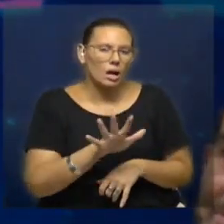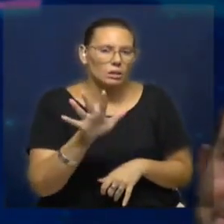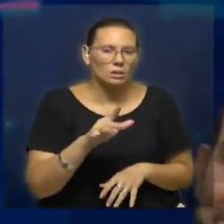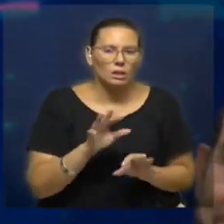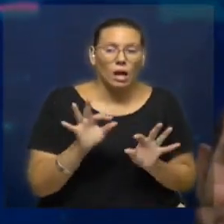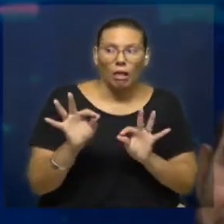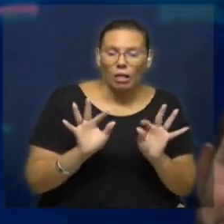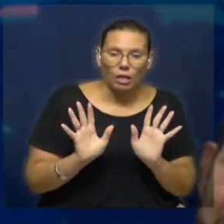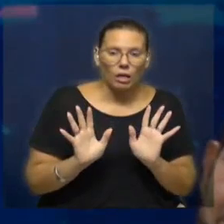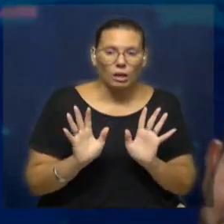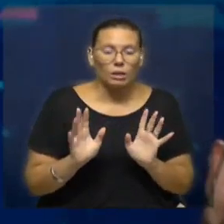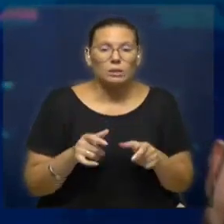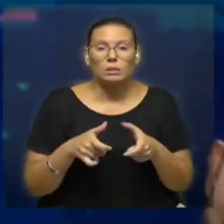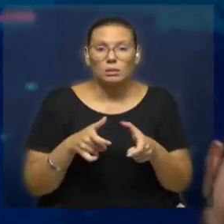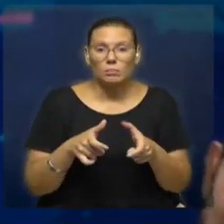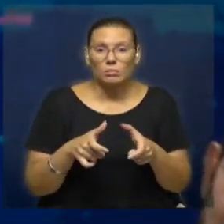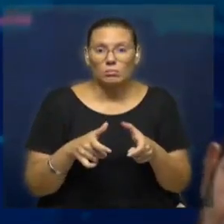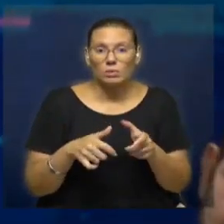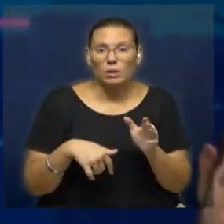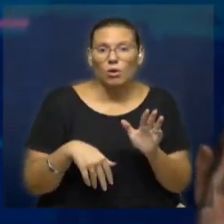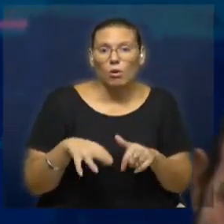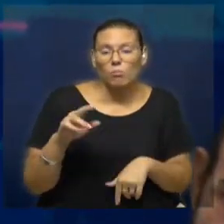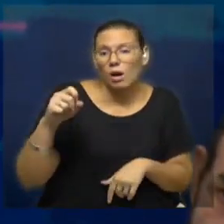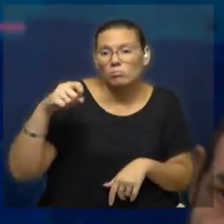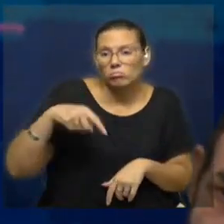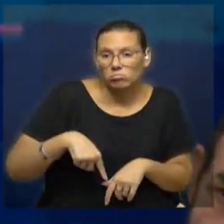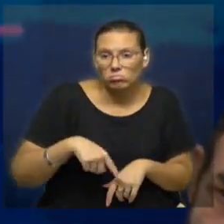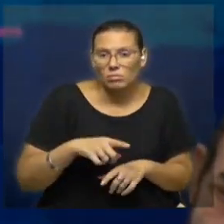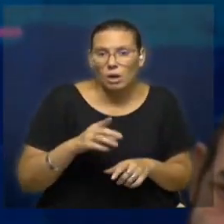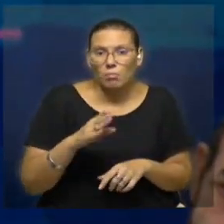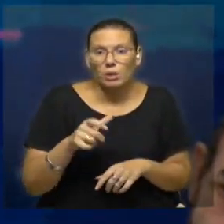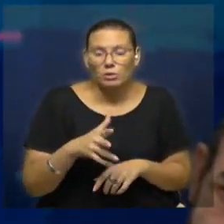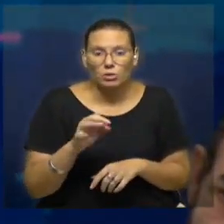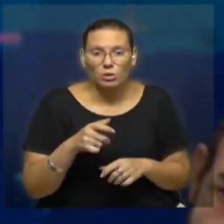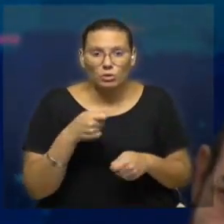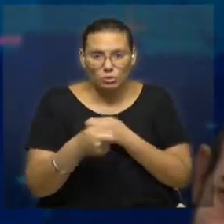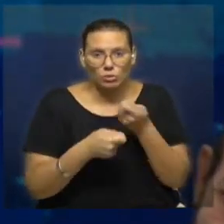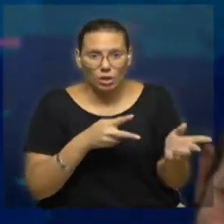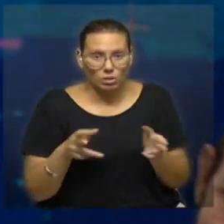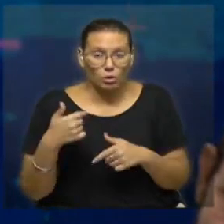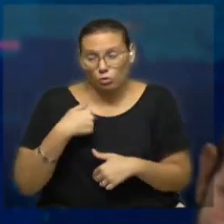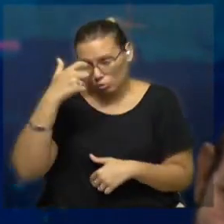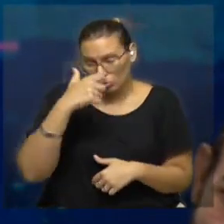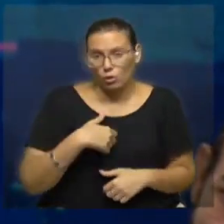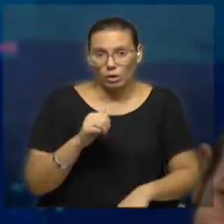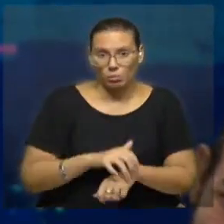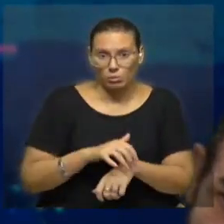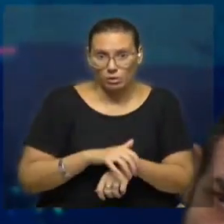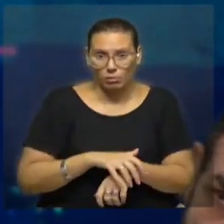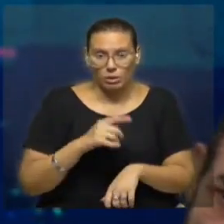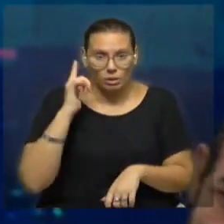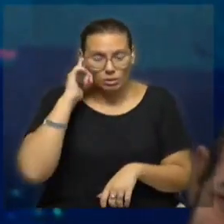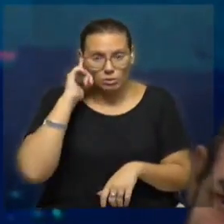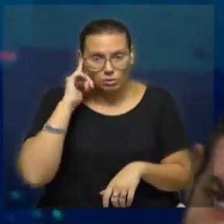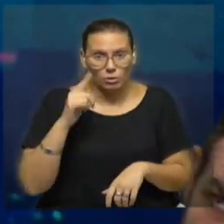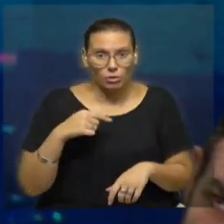maquillado, ¿viste? Es el disco, digamos, más orgánico, Pecho Fierro, que hay menos edición. Yo fui el editor del disco. Vale. Tuve hora que no soy editor,